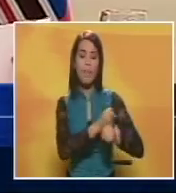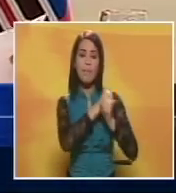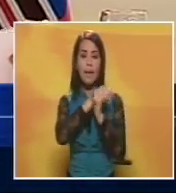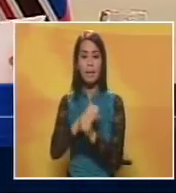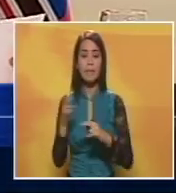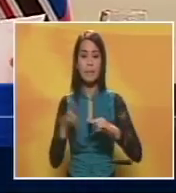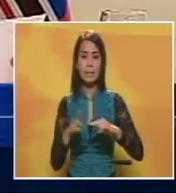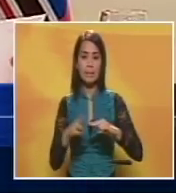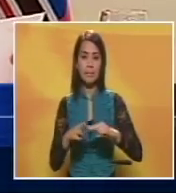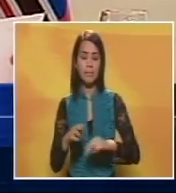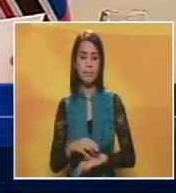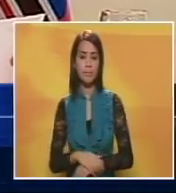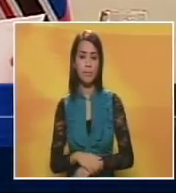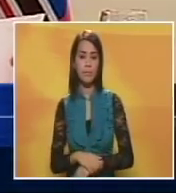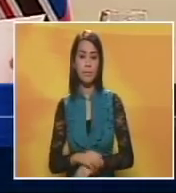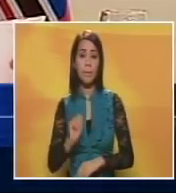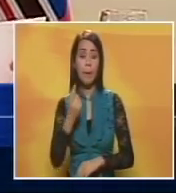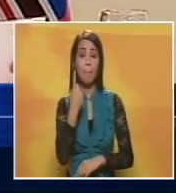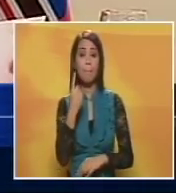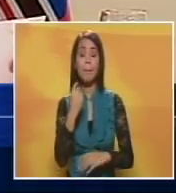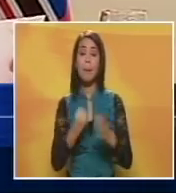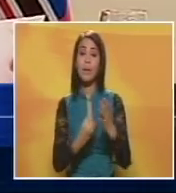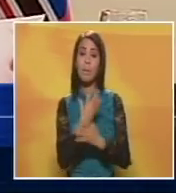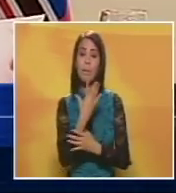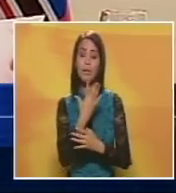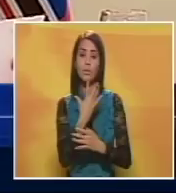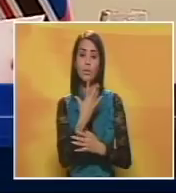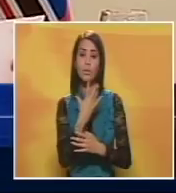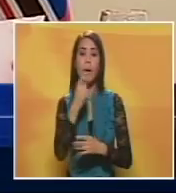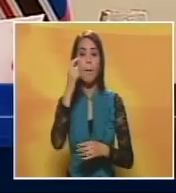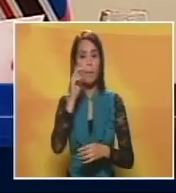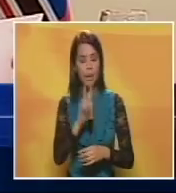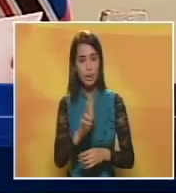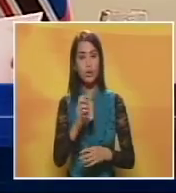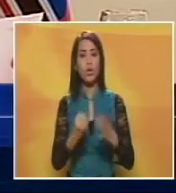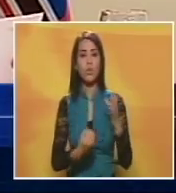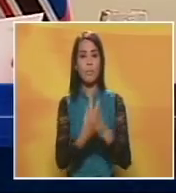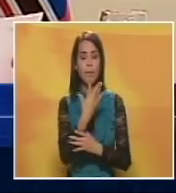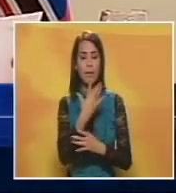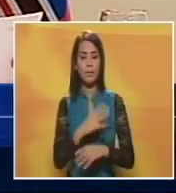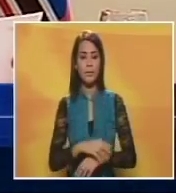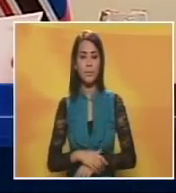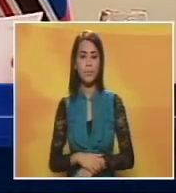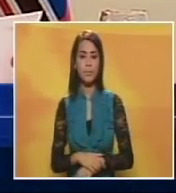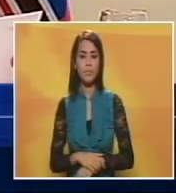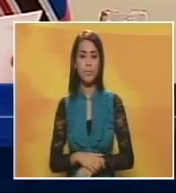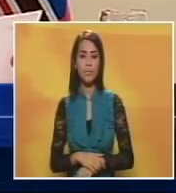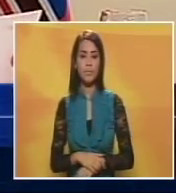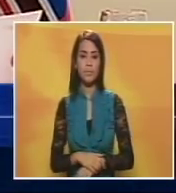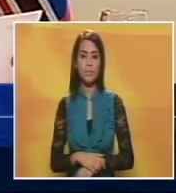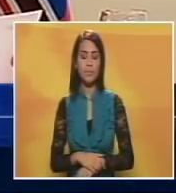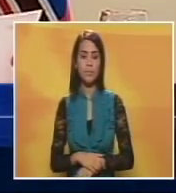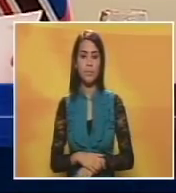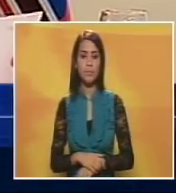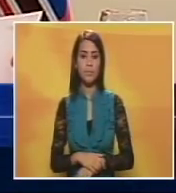Táchira para el 1 de mayo. Para el 2 de mayo se hizo